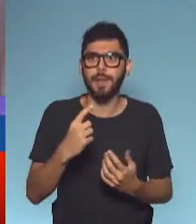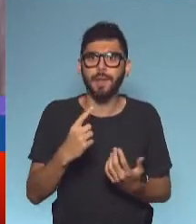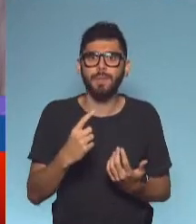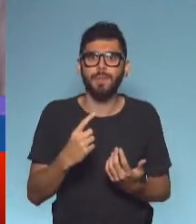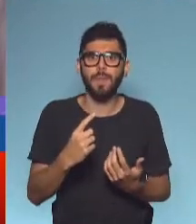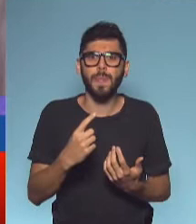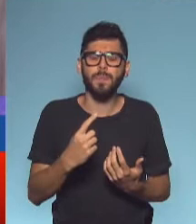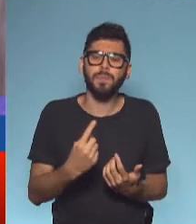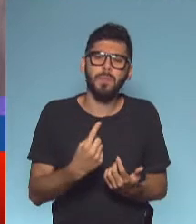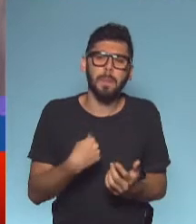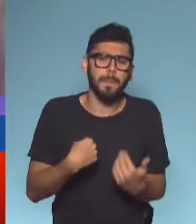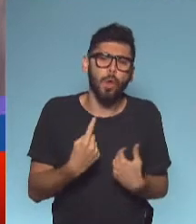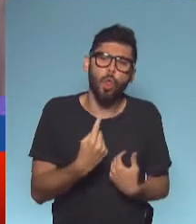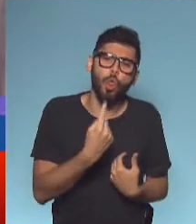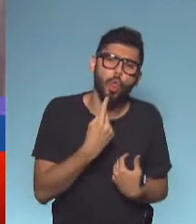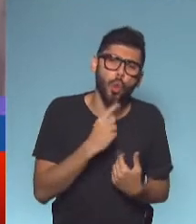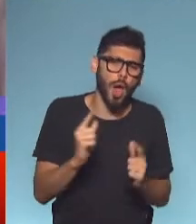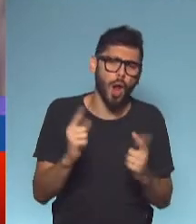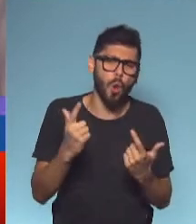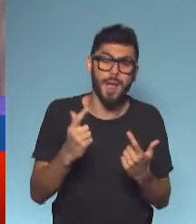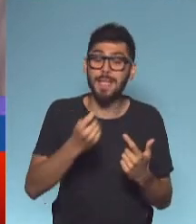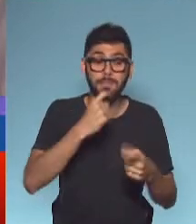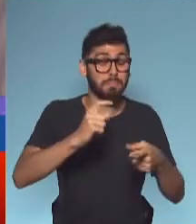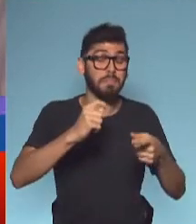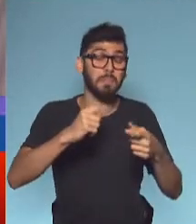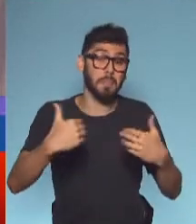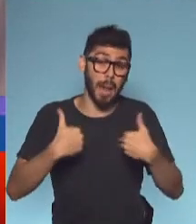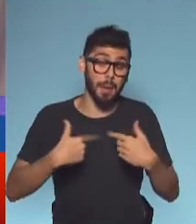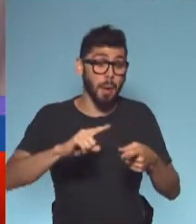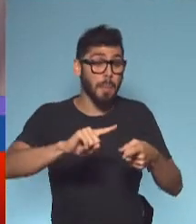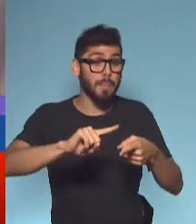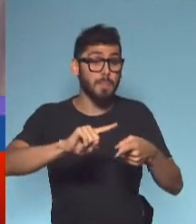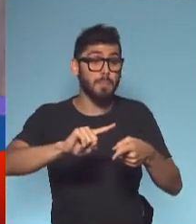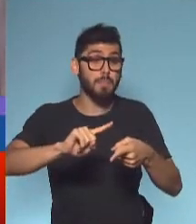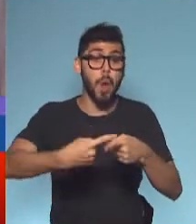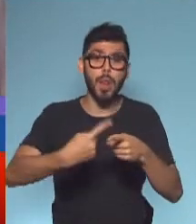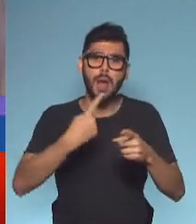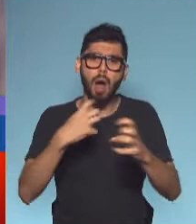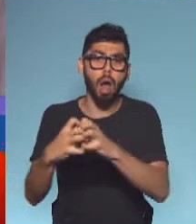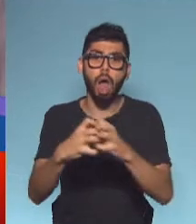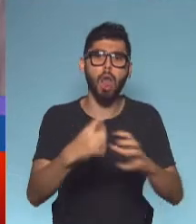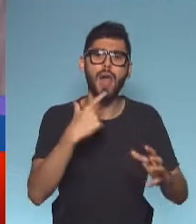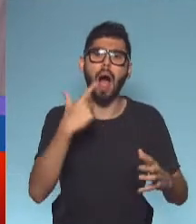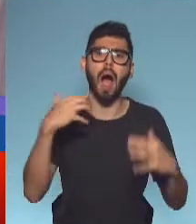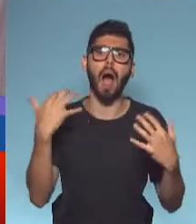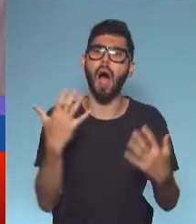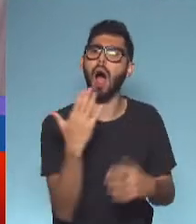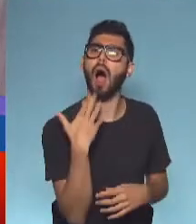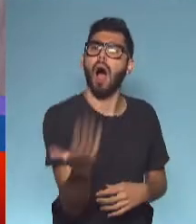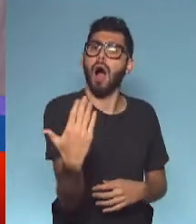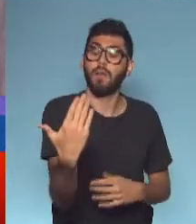muy necio quienes en el griterío político exigen certidumbres. Lo que estamos frente a una necesidad